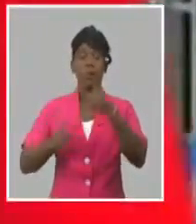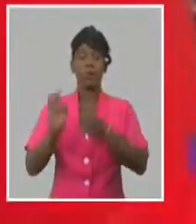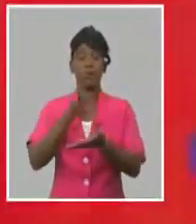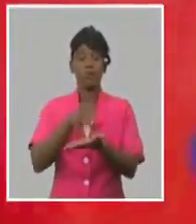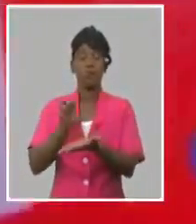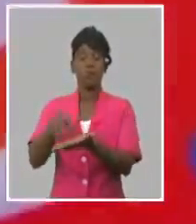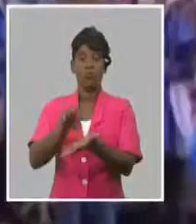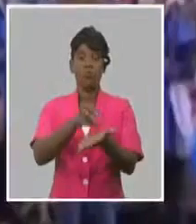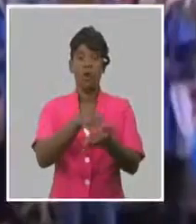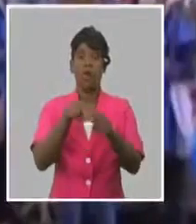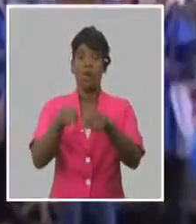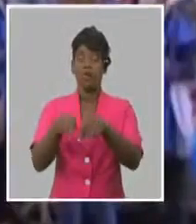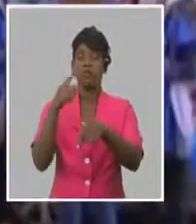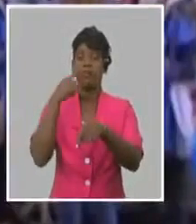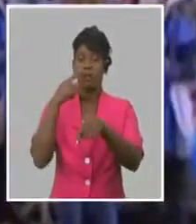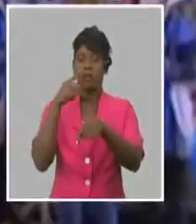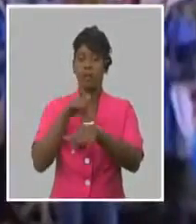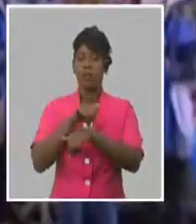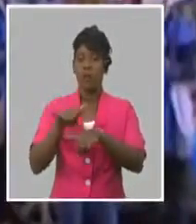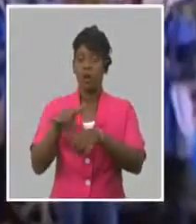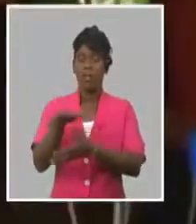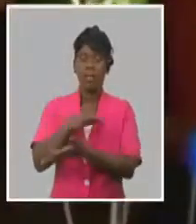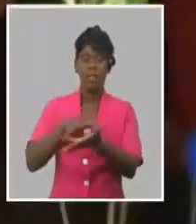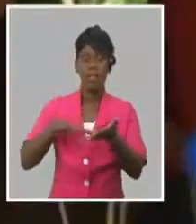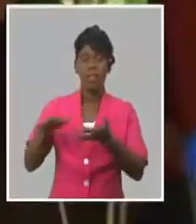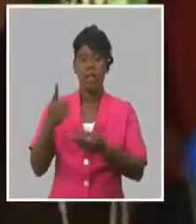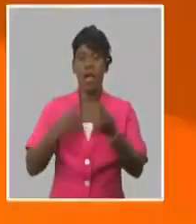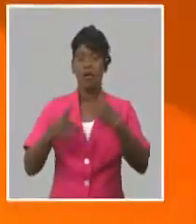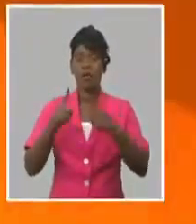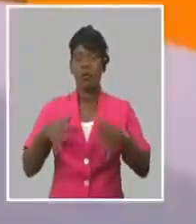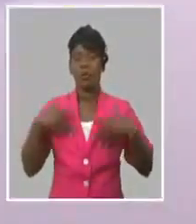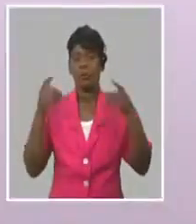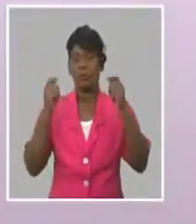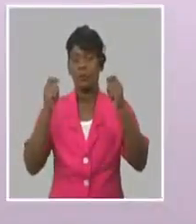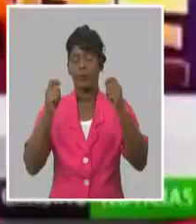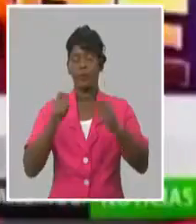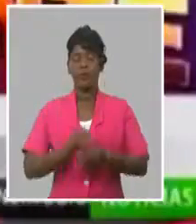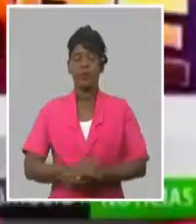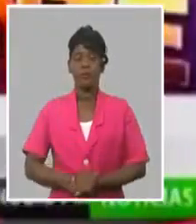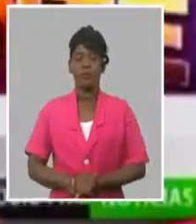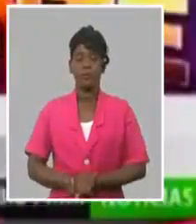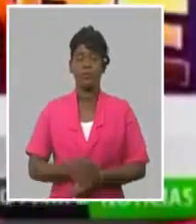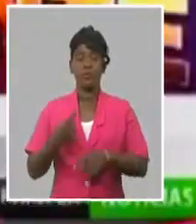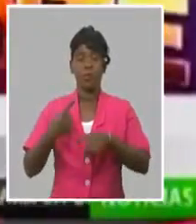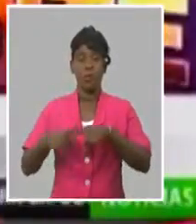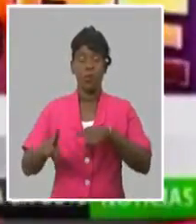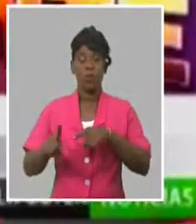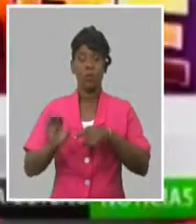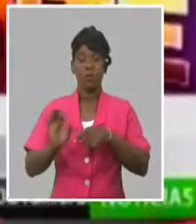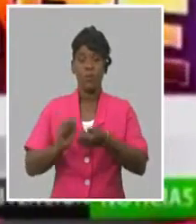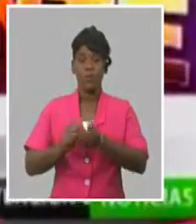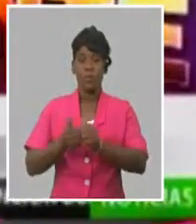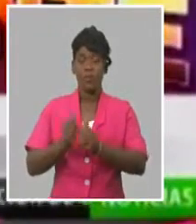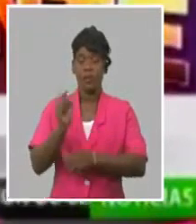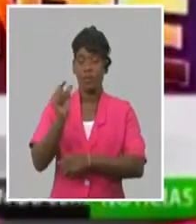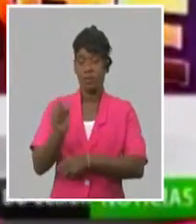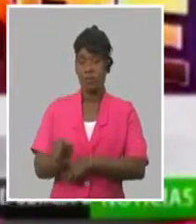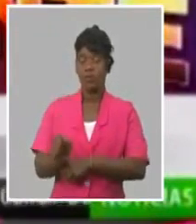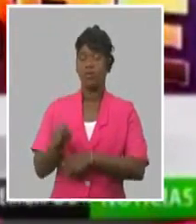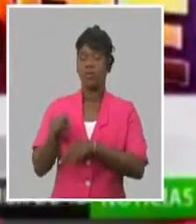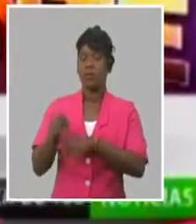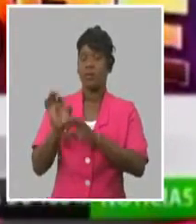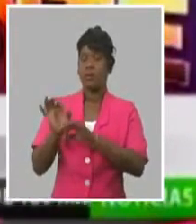de Castilla-La Mancha, de Valencia o de Andalucía. El jugador de la selección lusa y